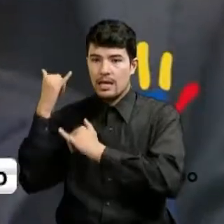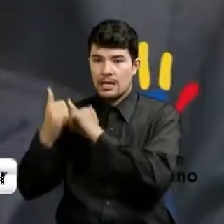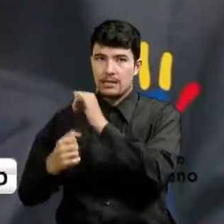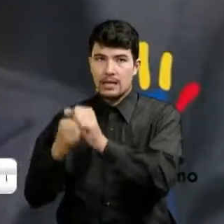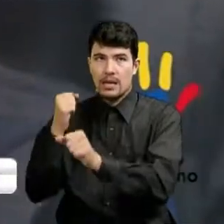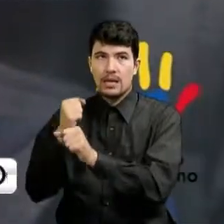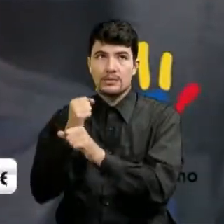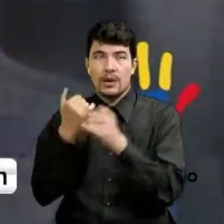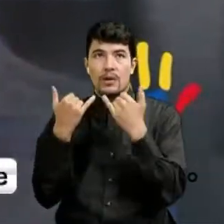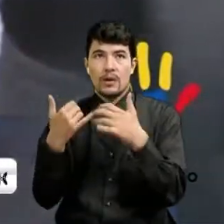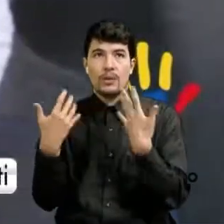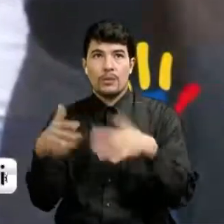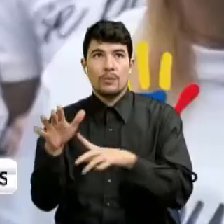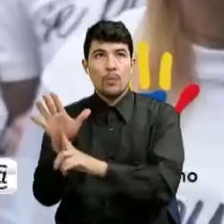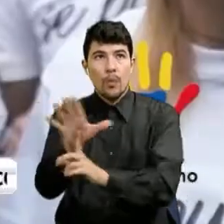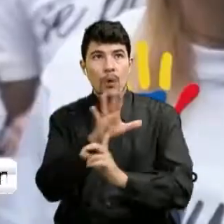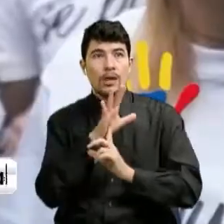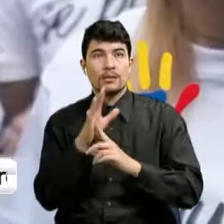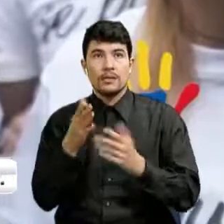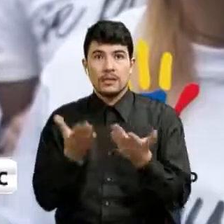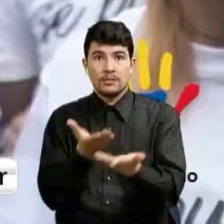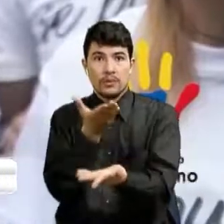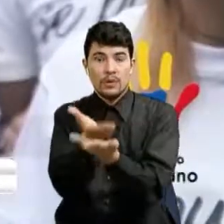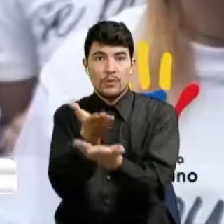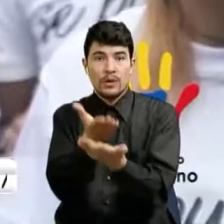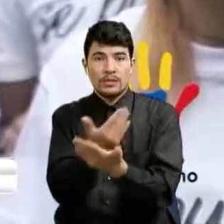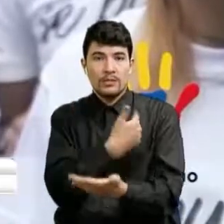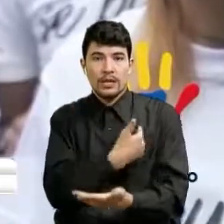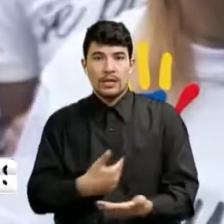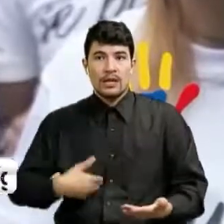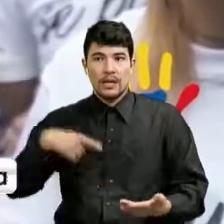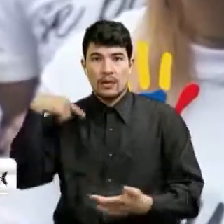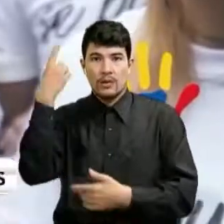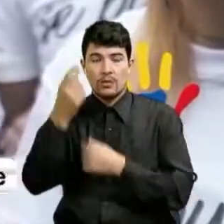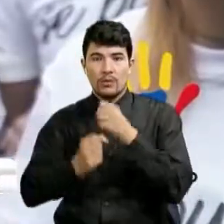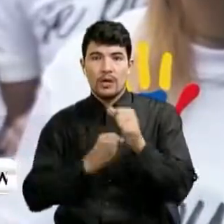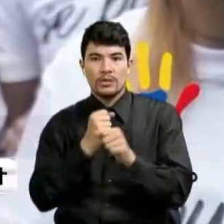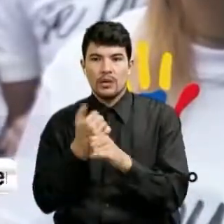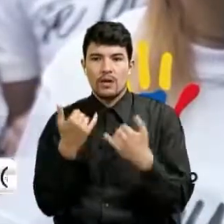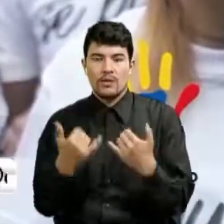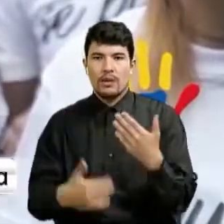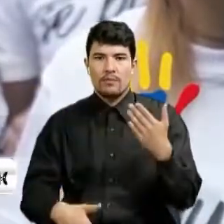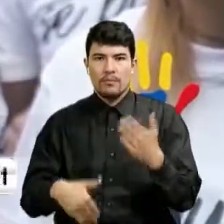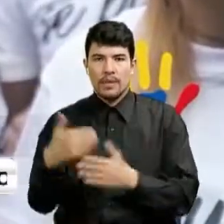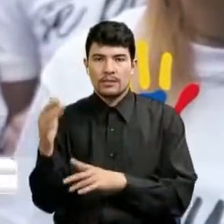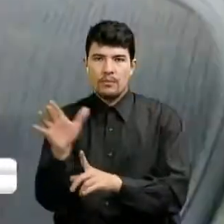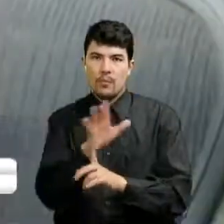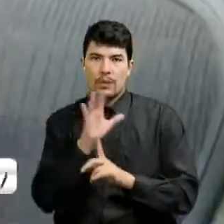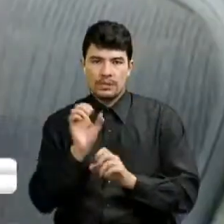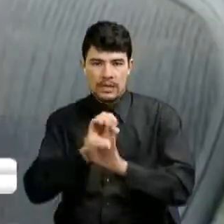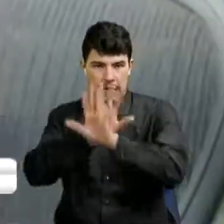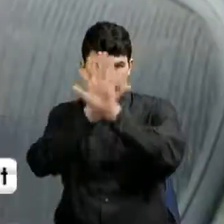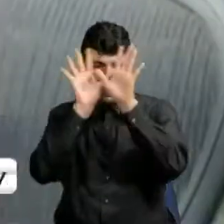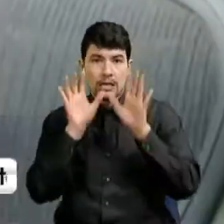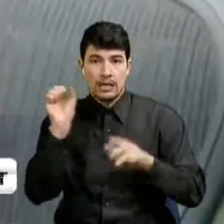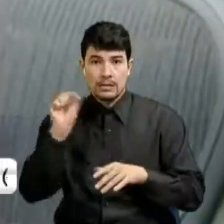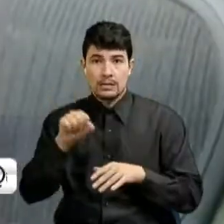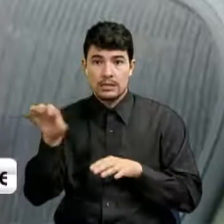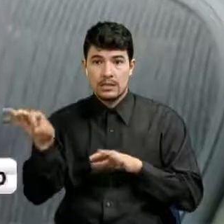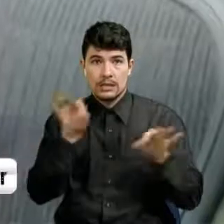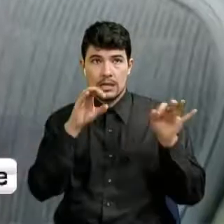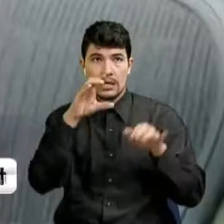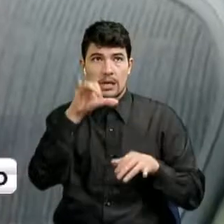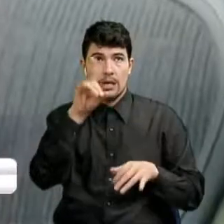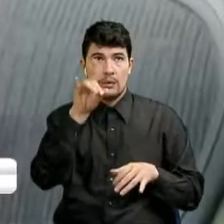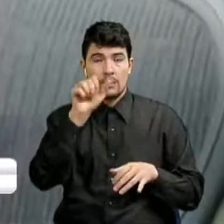finalmente está mostrando sus cartas y las propuestas presidenciales para el siguiente año se empiezan a lucir de manera más clara la elección de claudia